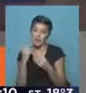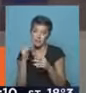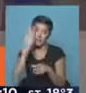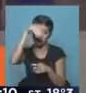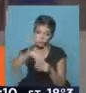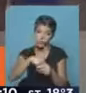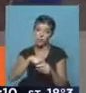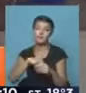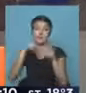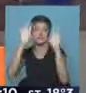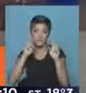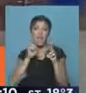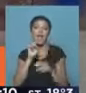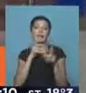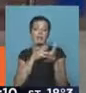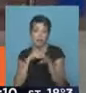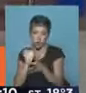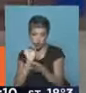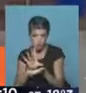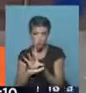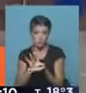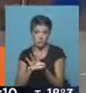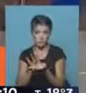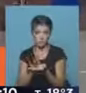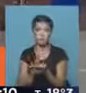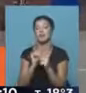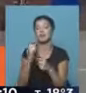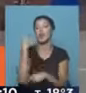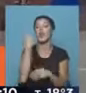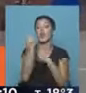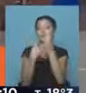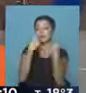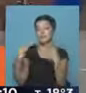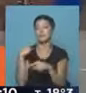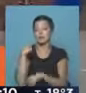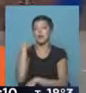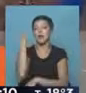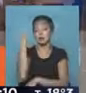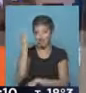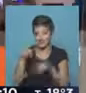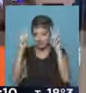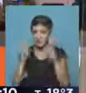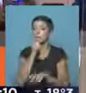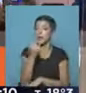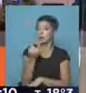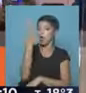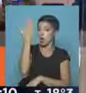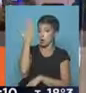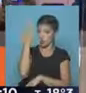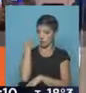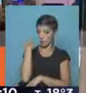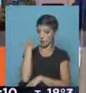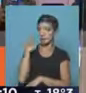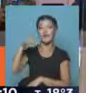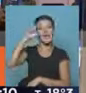su papel en la elección y en el discurso de los candidatos. Y justamente el jueves hubo un atentado en Champs-Élysées, lo mencionábamos al